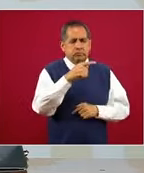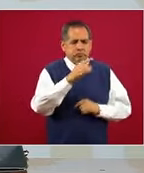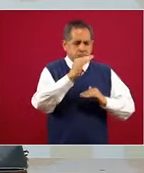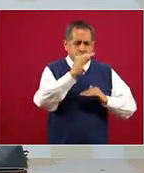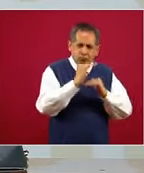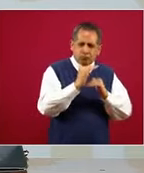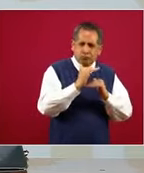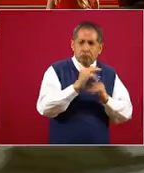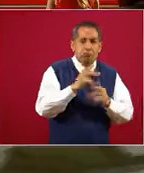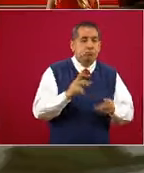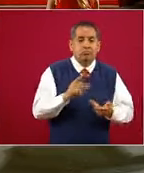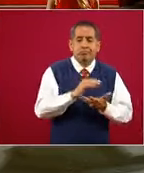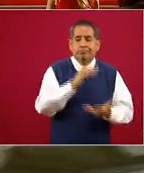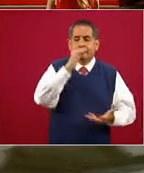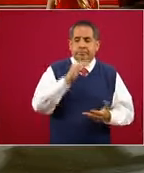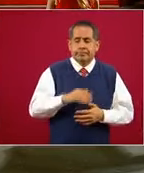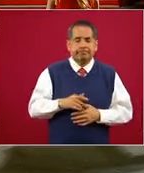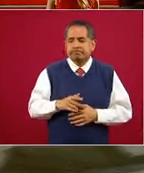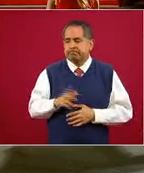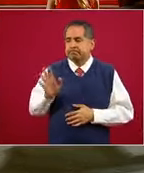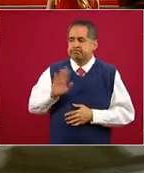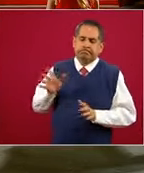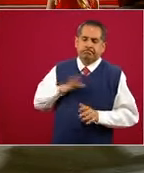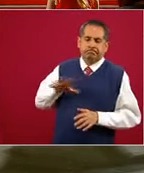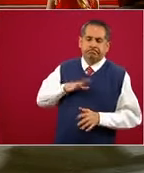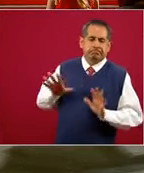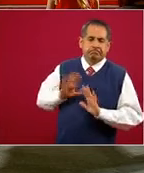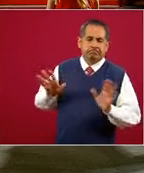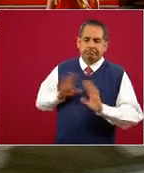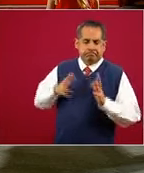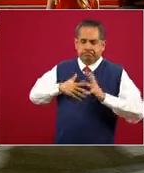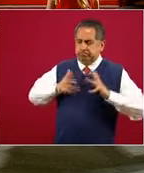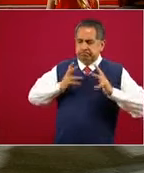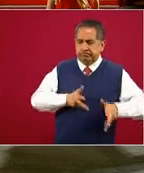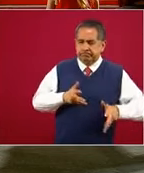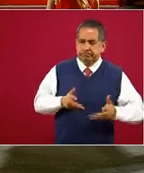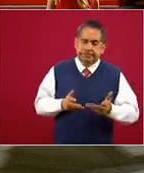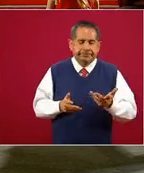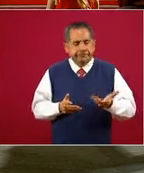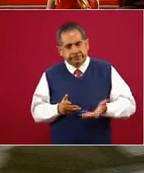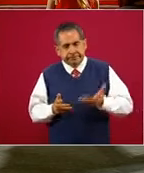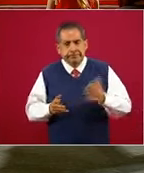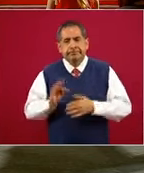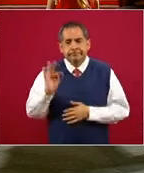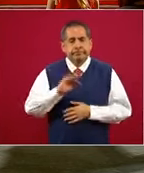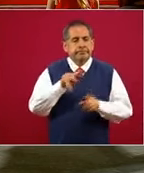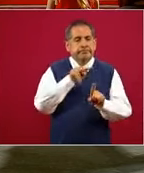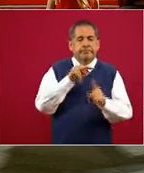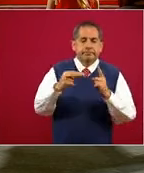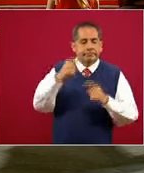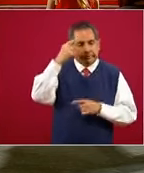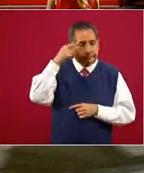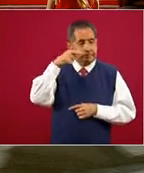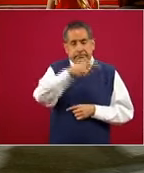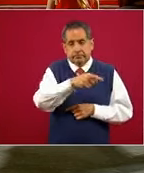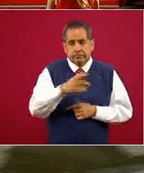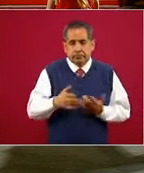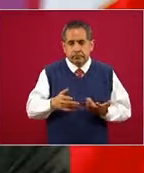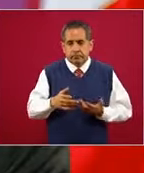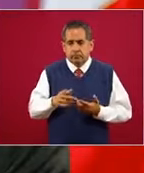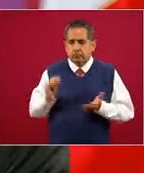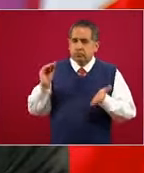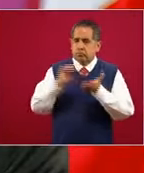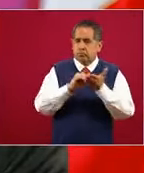autorregulación de porciones, pero no causó simpatía esta propuesta. Quizá la perspectiva era que no se iban a poner